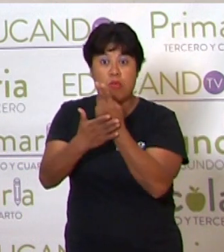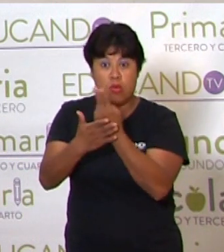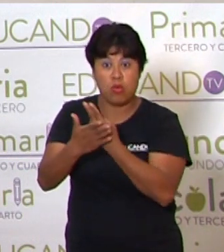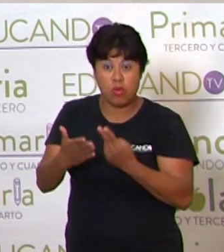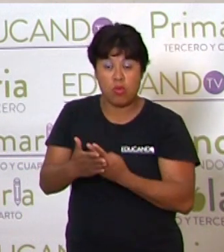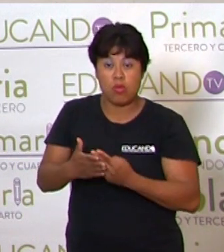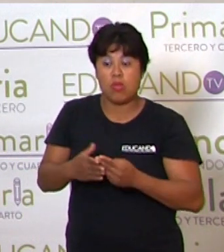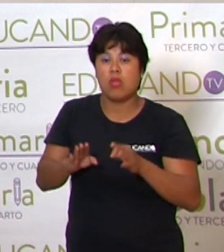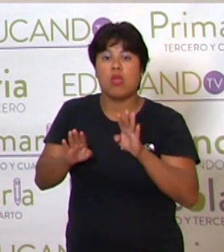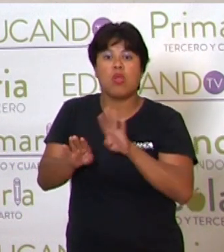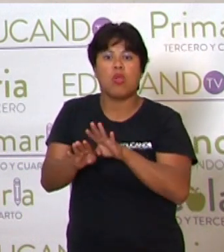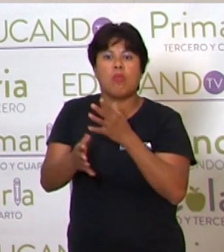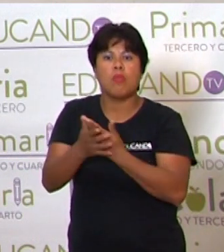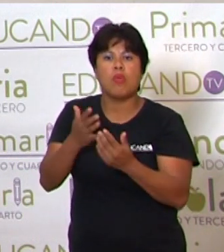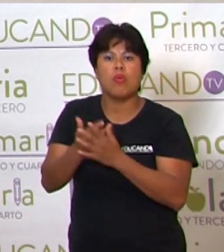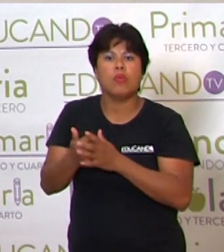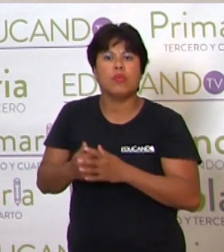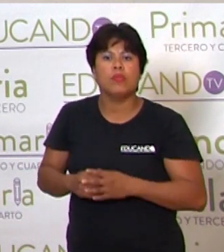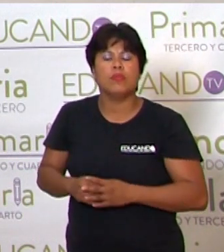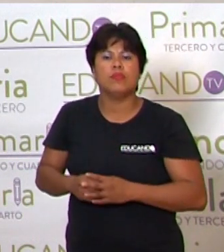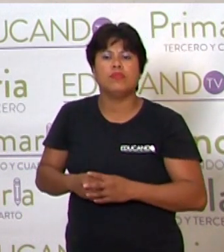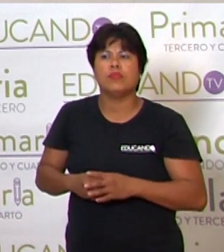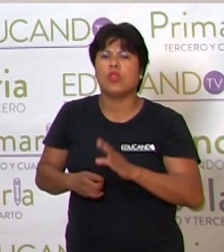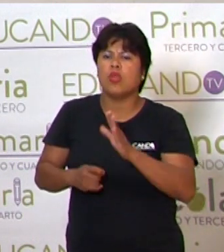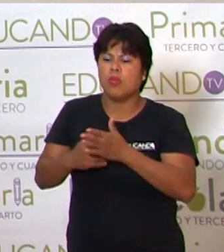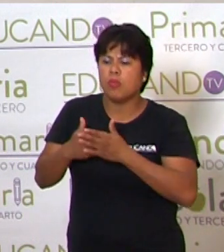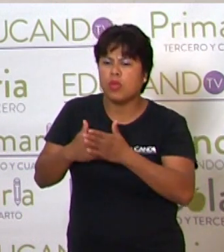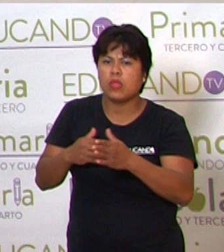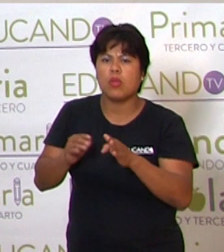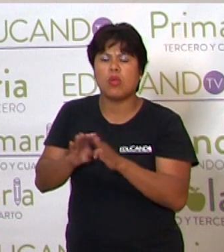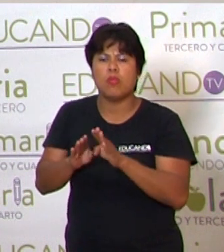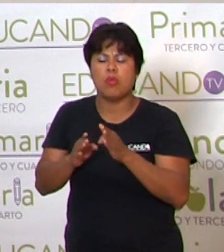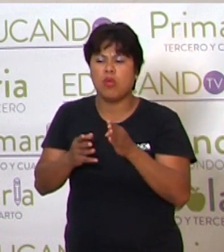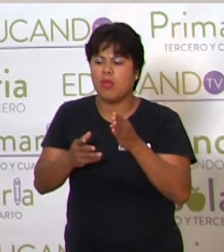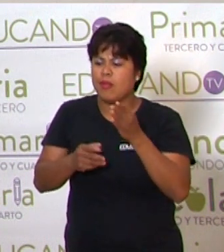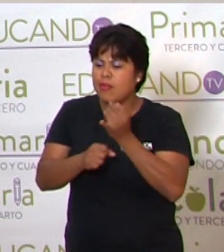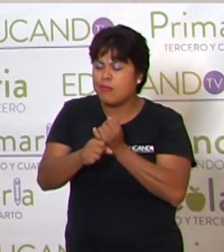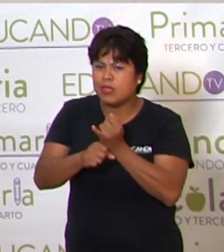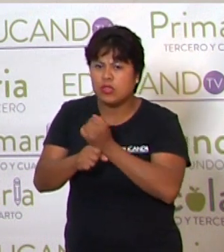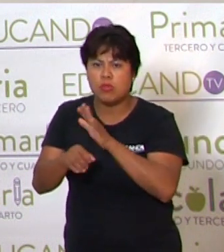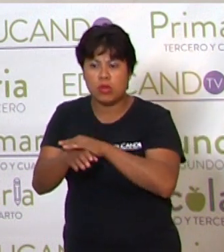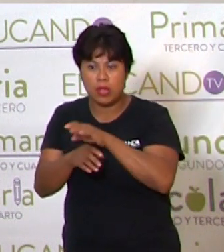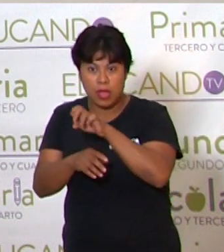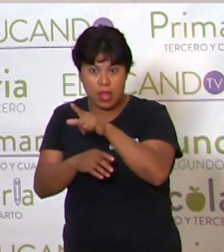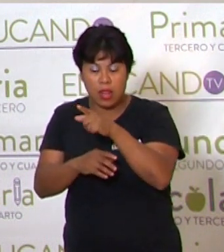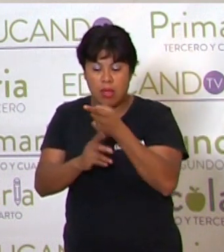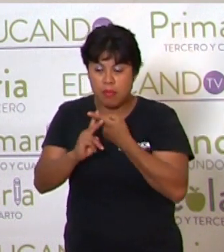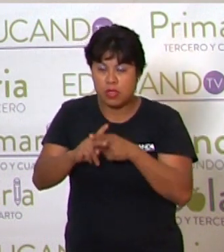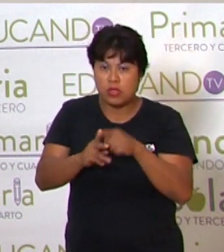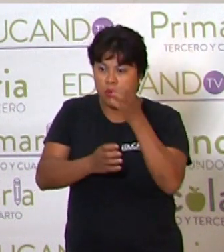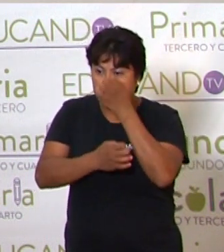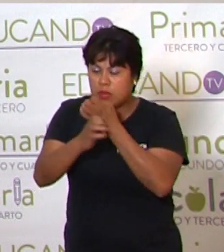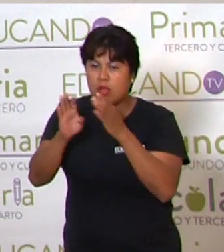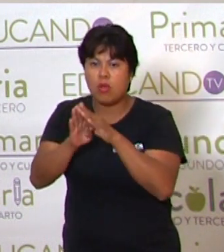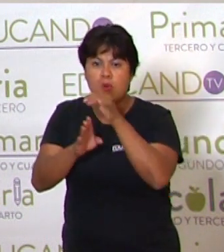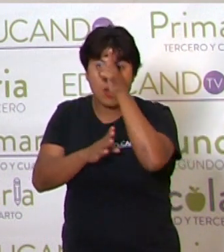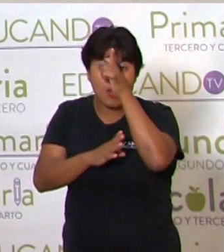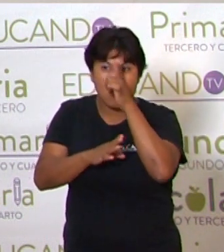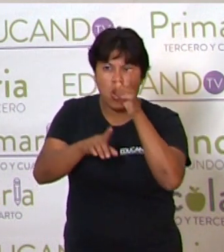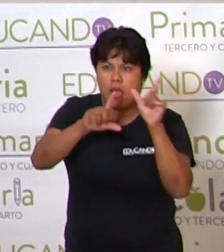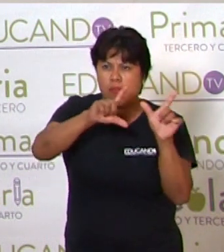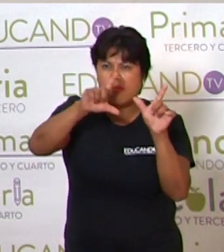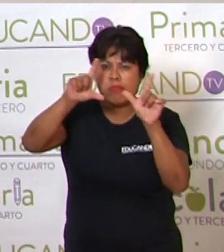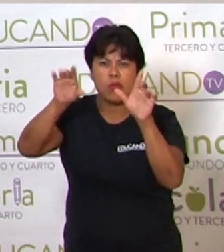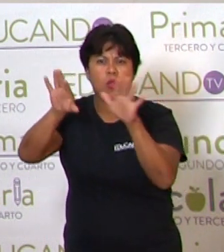de una forma ya, digamos, un poco relacionada con la ciencia, porque él empezó a observar las fases de la luna